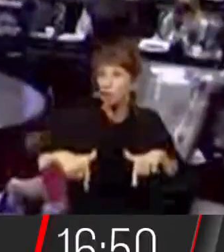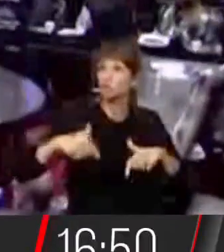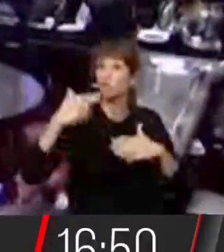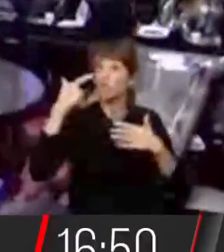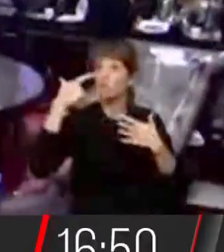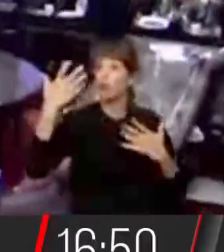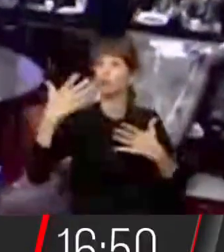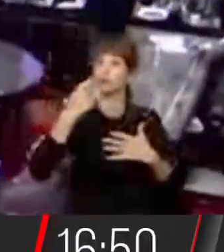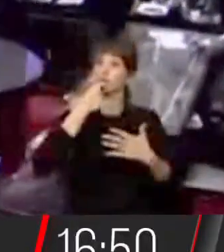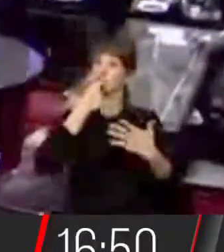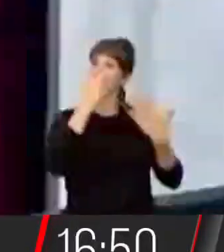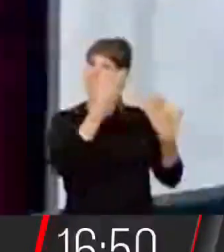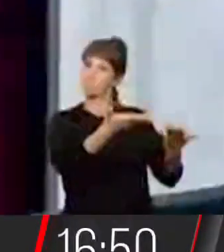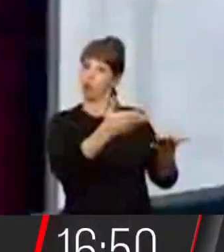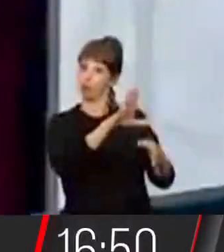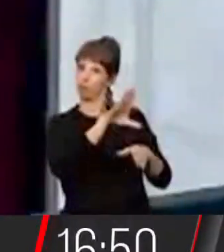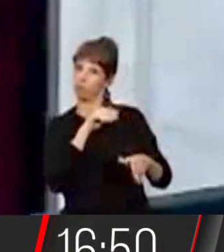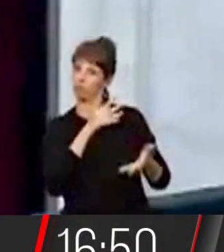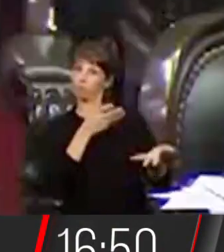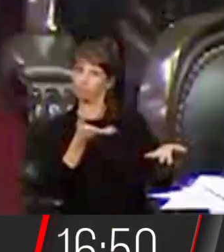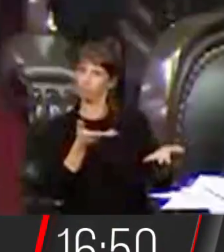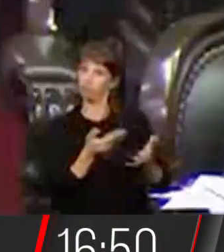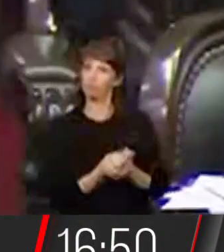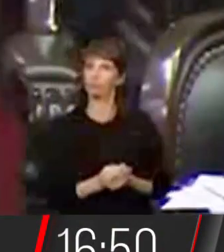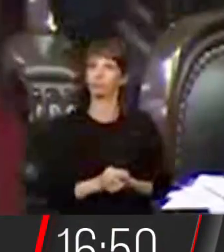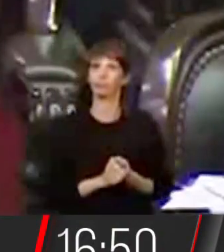ejemplo y sesionando.